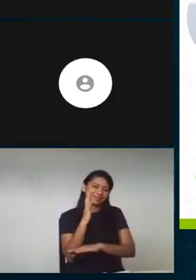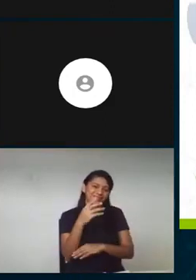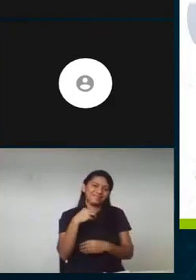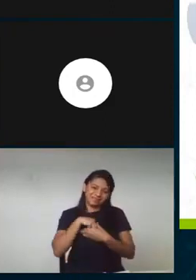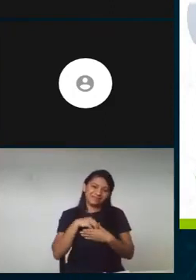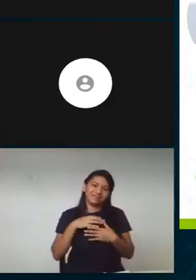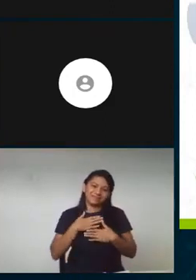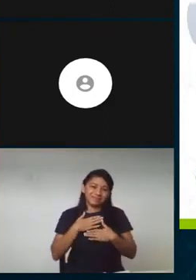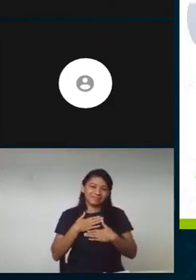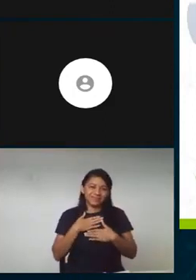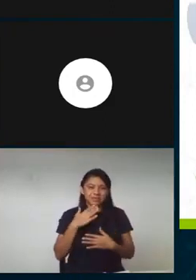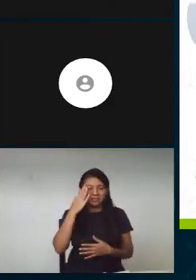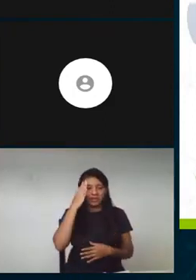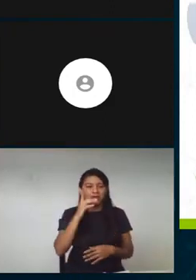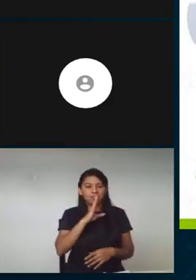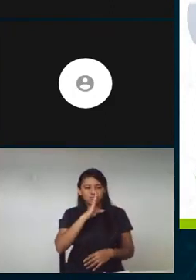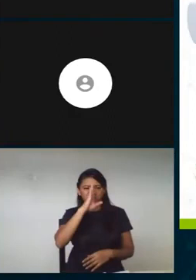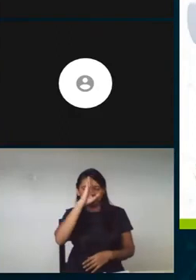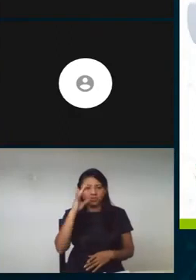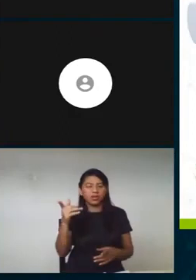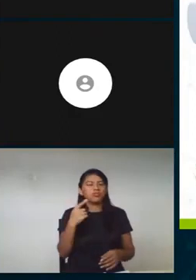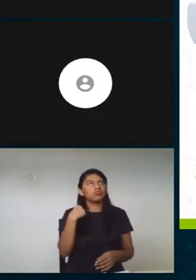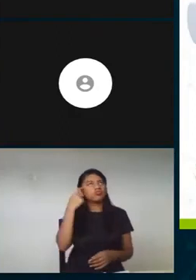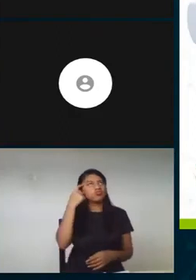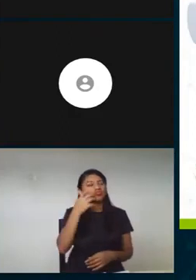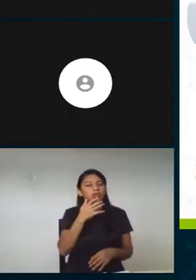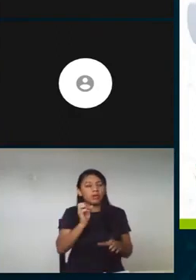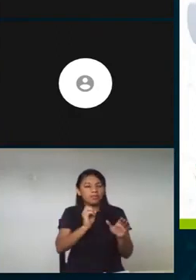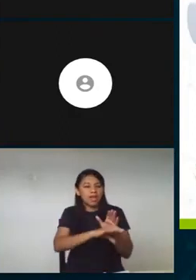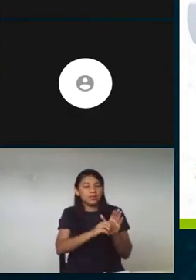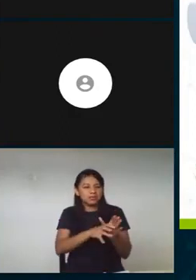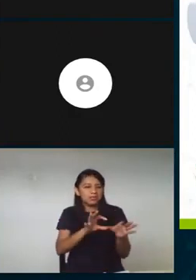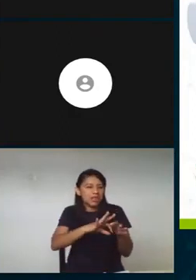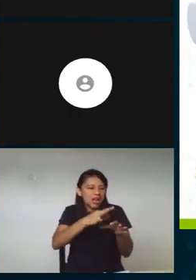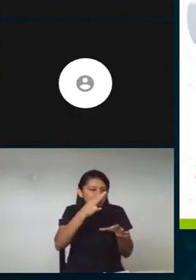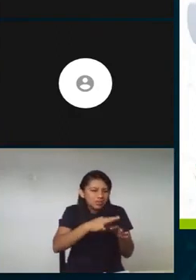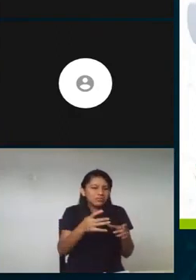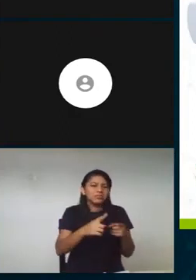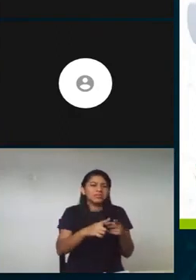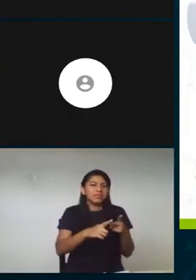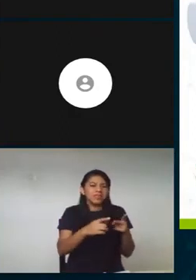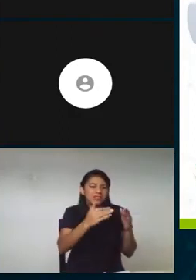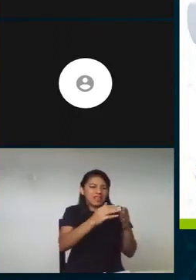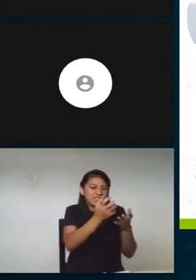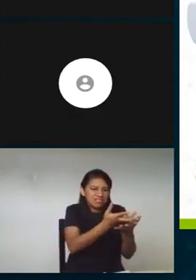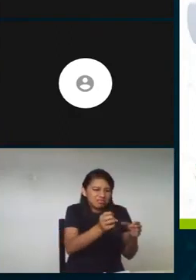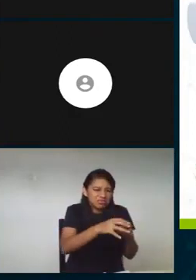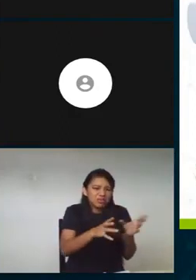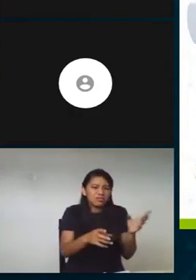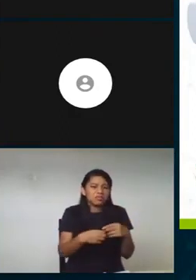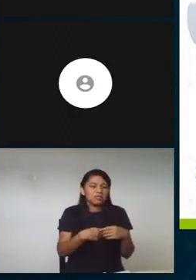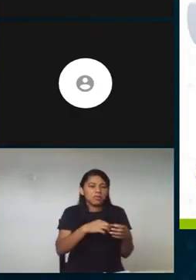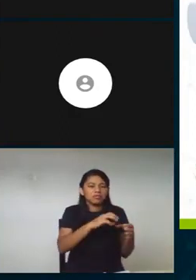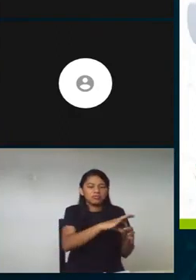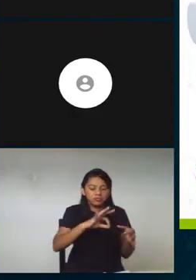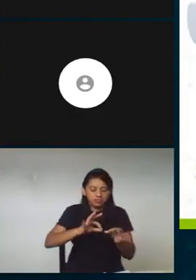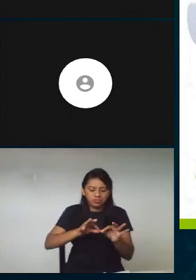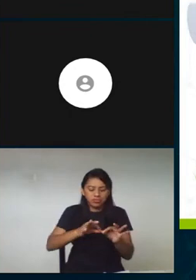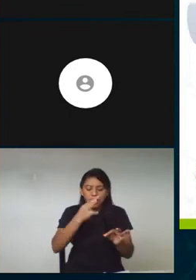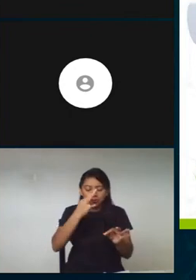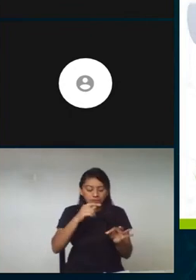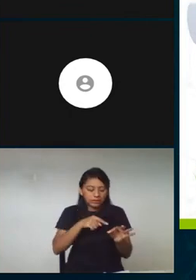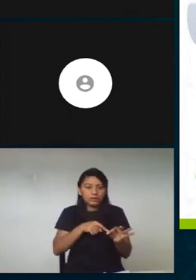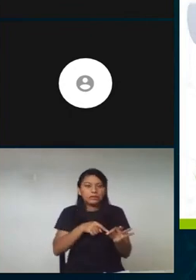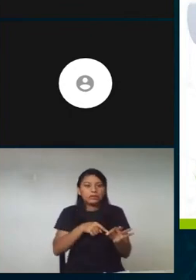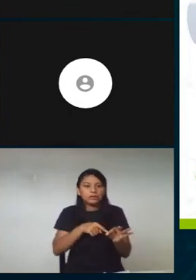yo la guardo, la dejo después en un lugar que sea específico para el tema de las basuras, sino que las tiramos